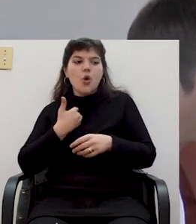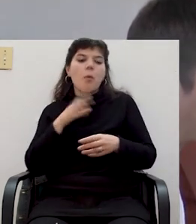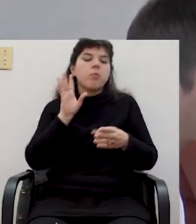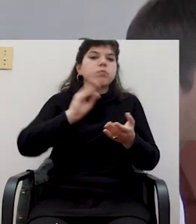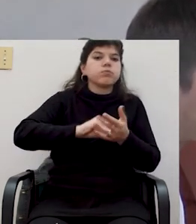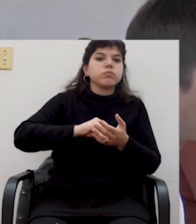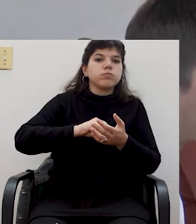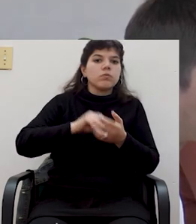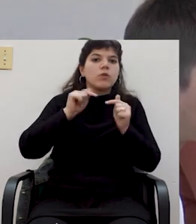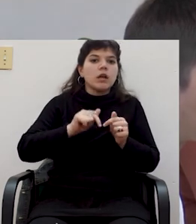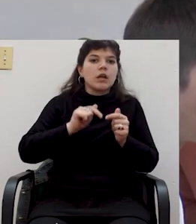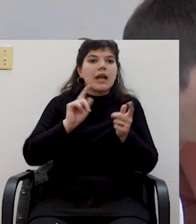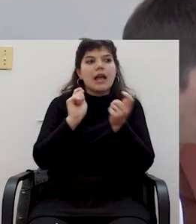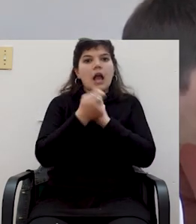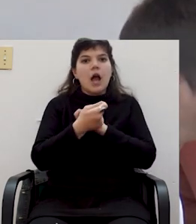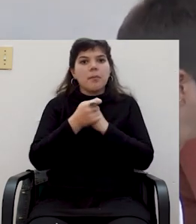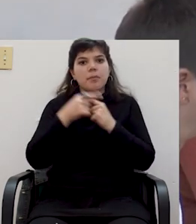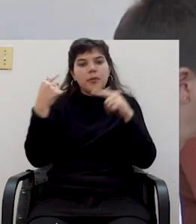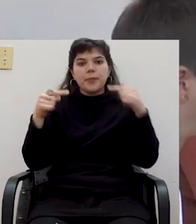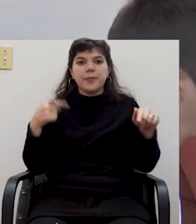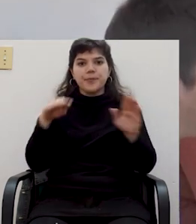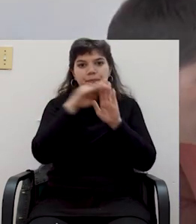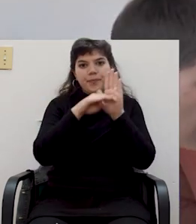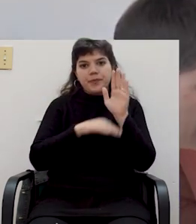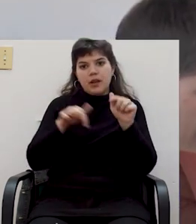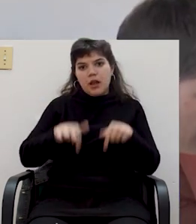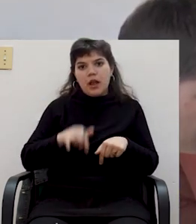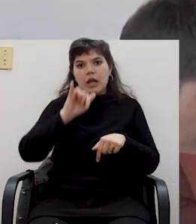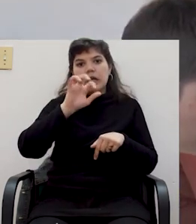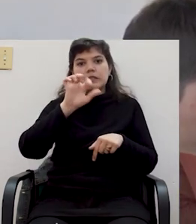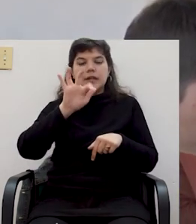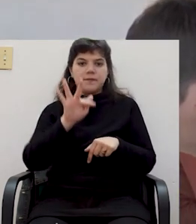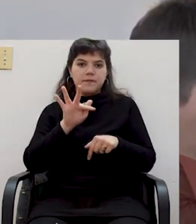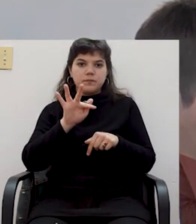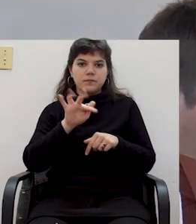puede incorporarse esta transversalidad a la PRI? Alicia.